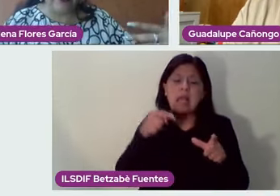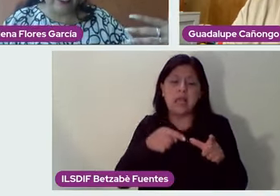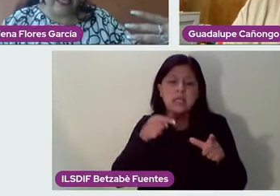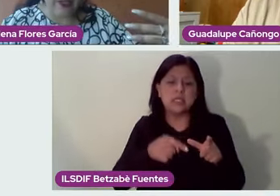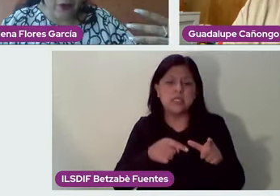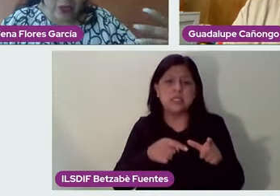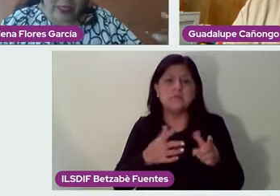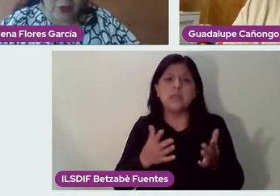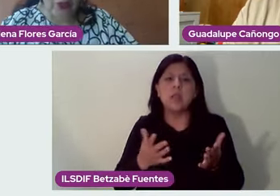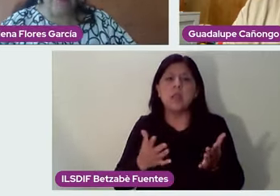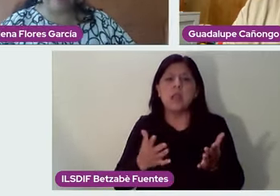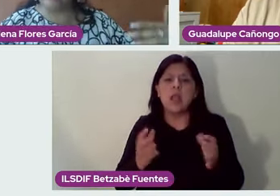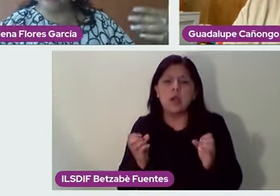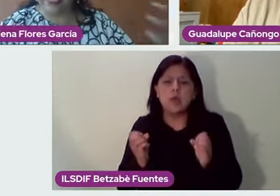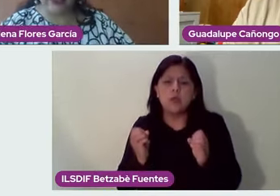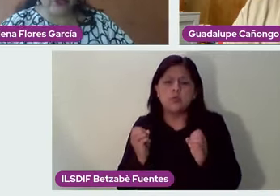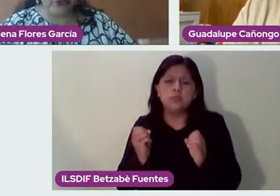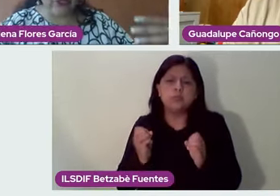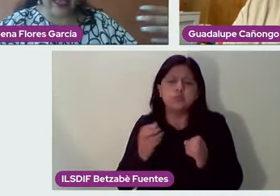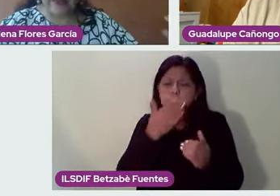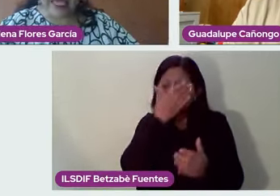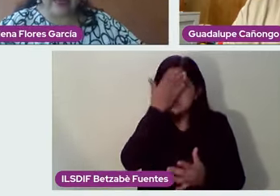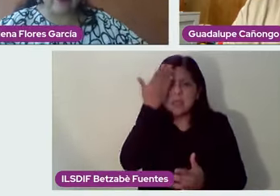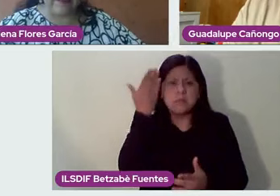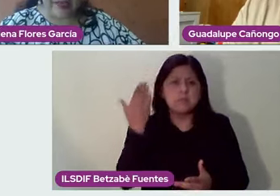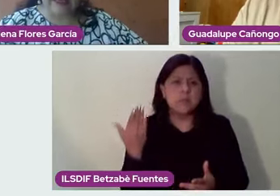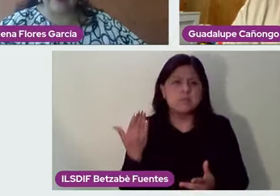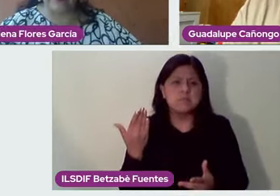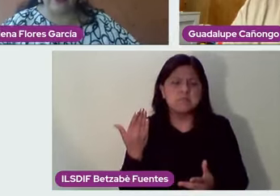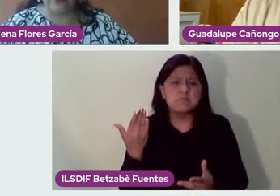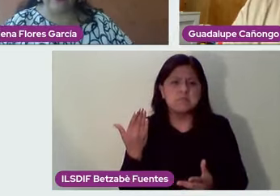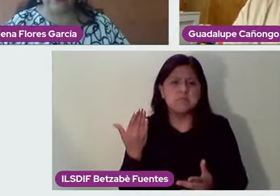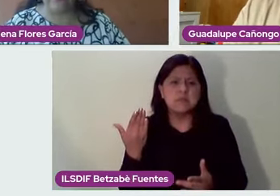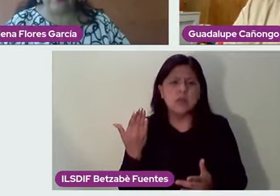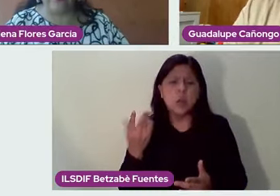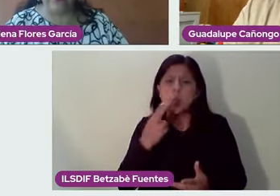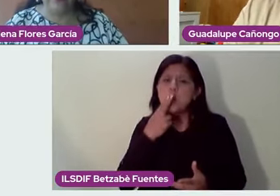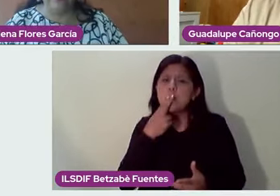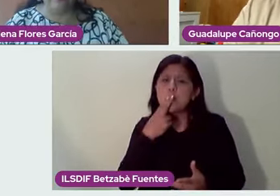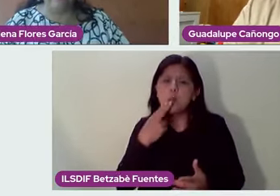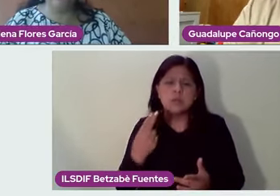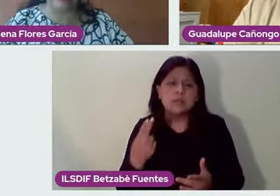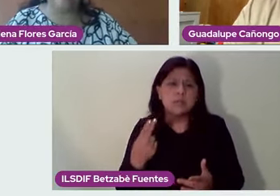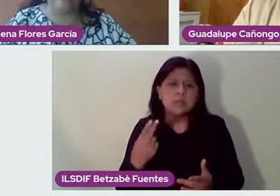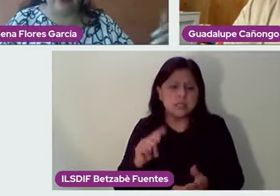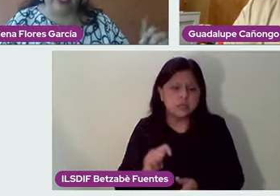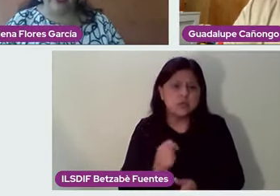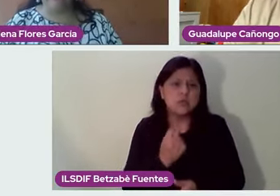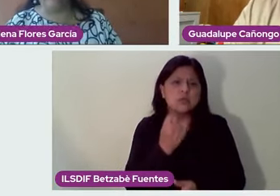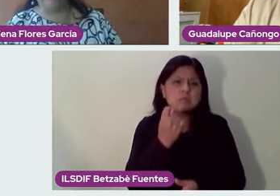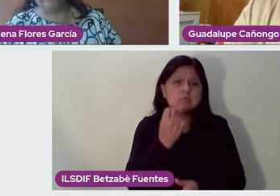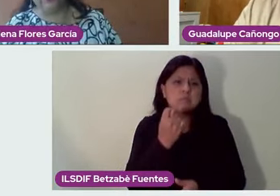decir, ¿no? Esto de compartir datos abiertamente, ¿no? Dentro de un chat,